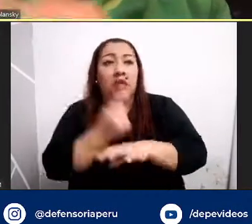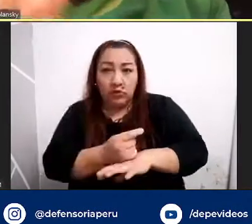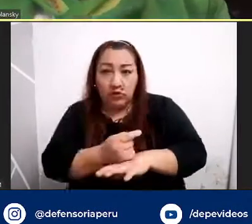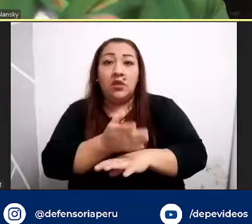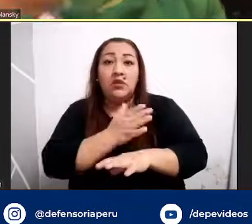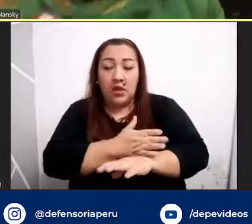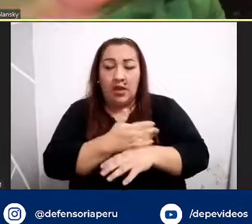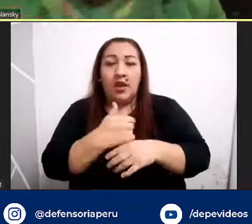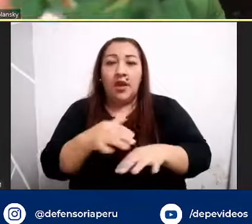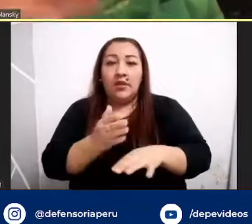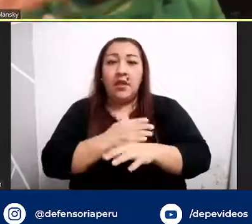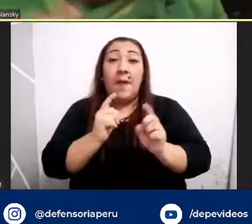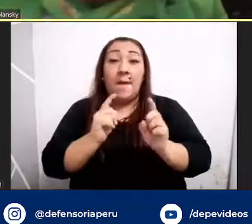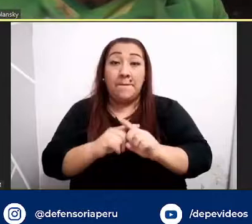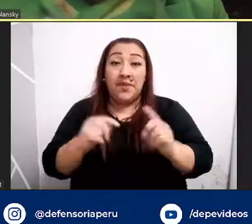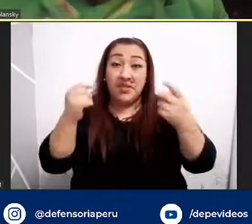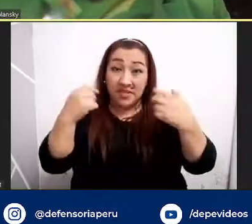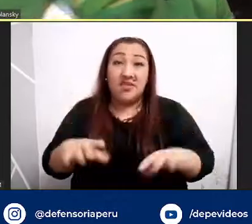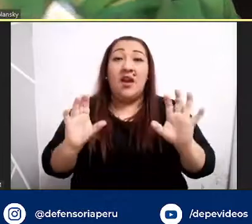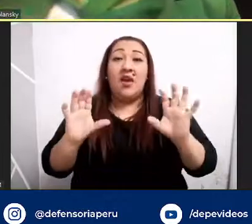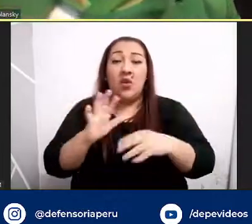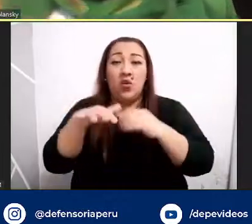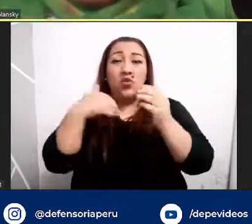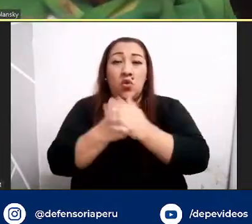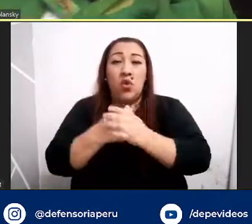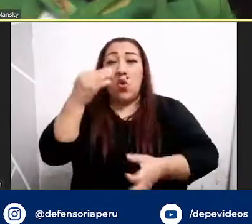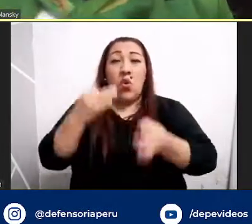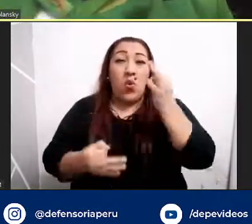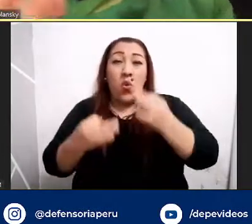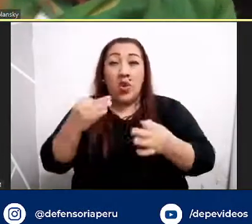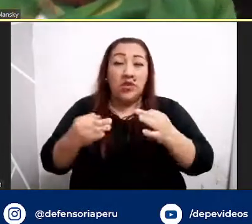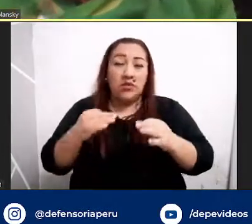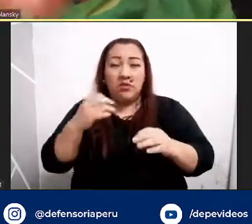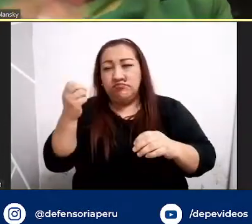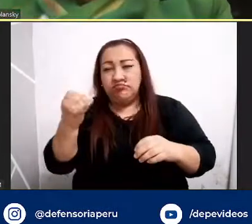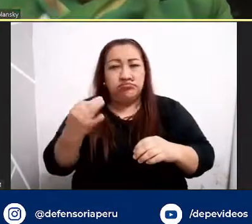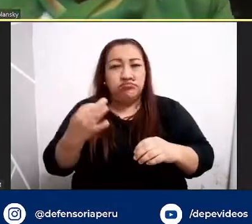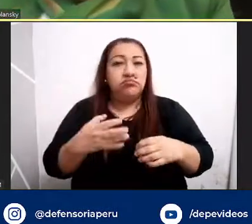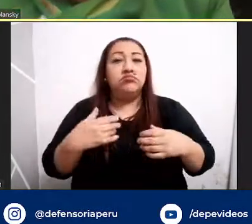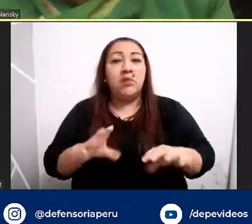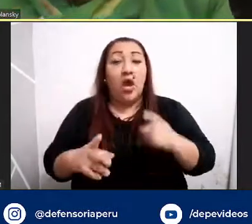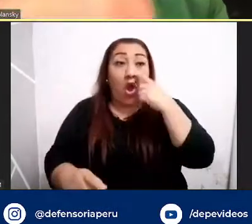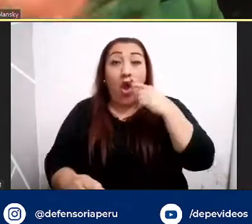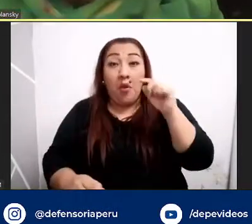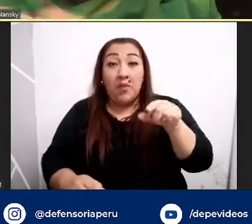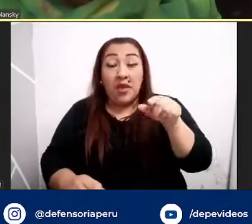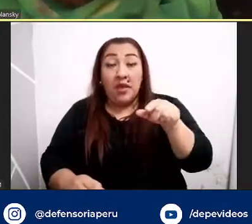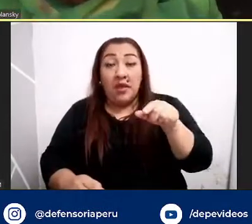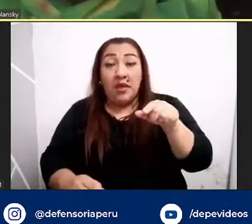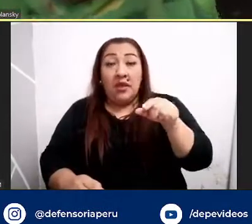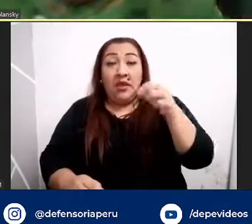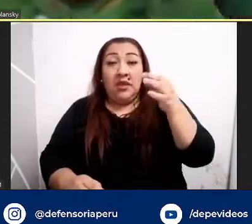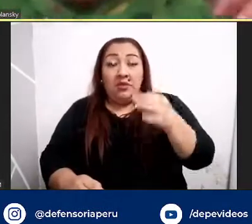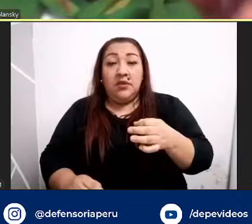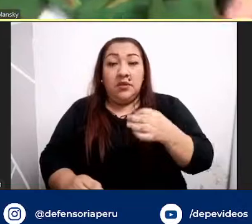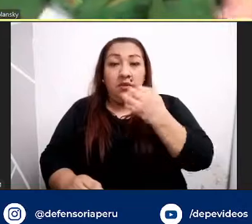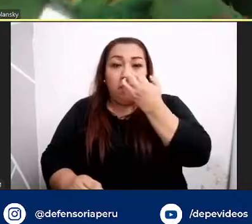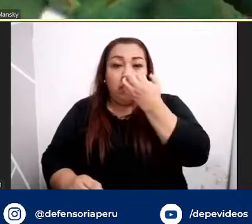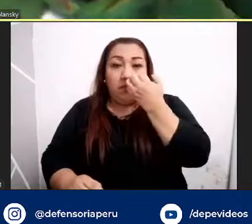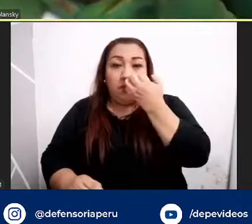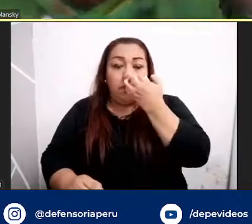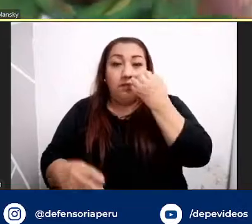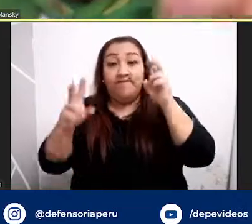etc. Y logramos, con todo un juicio, hacer ese hombre es una eminencia,